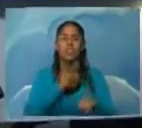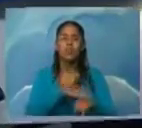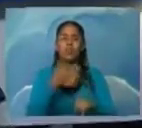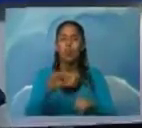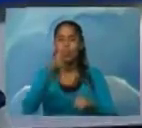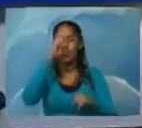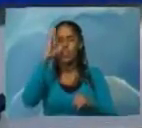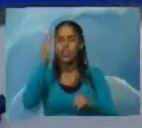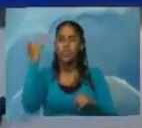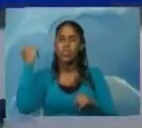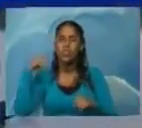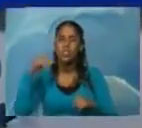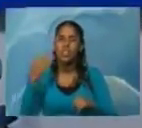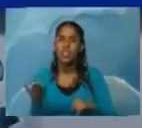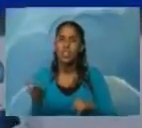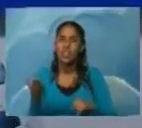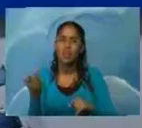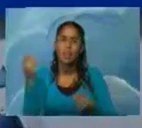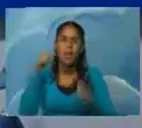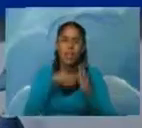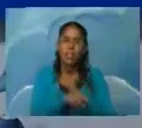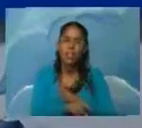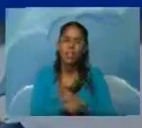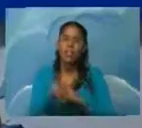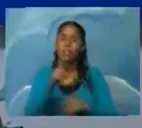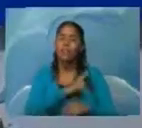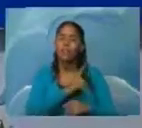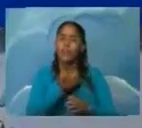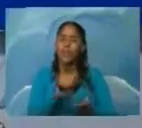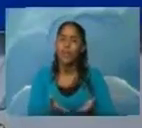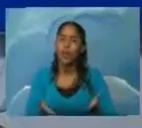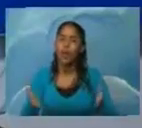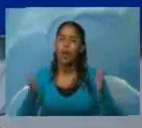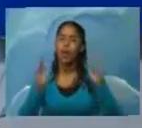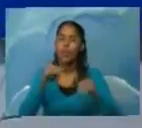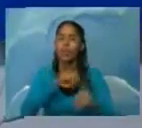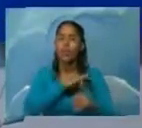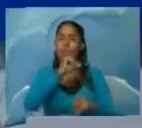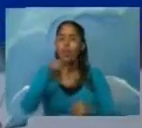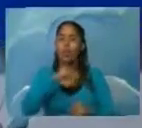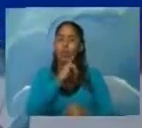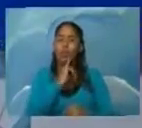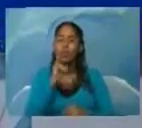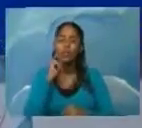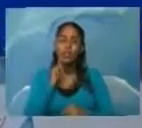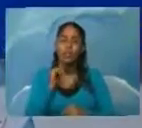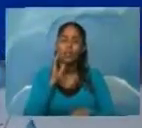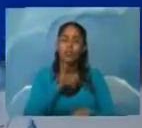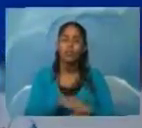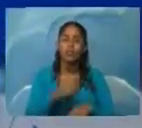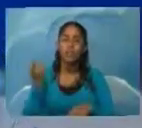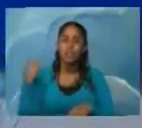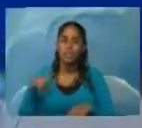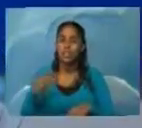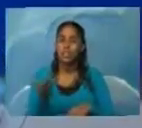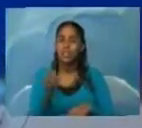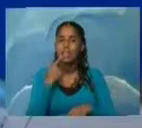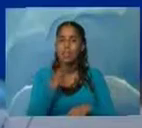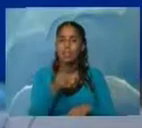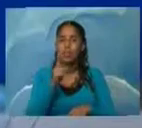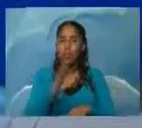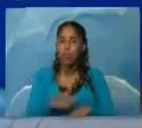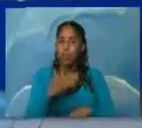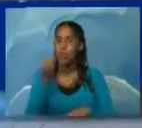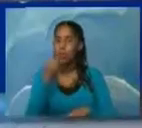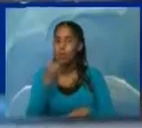Dios tenía que meterse dentro de la olla de los judíos? ¿Por qué tenía que estarle diciendo, puedes comer